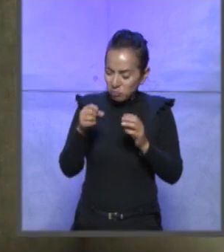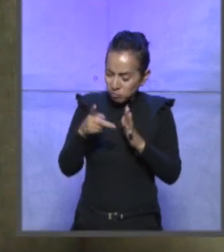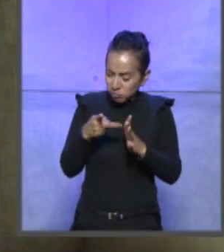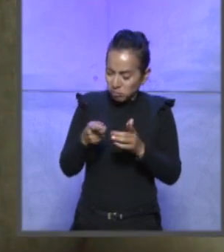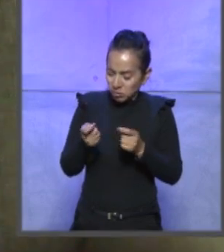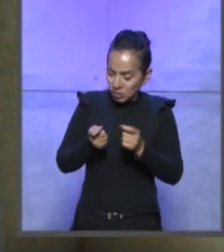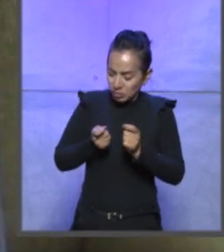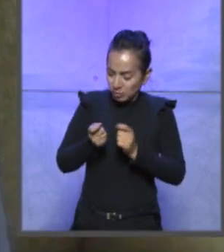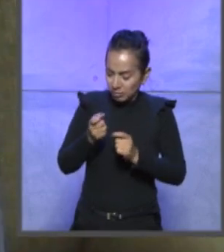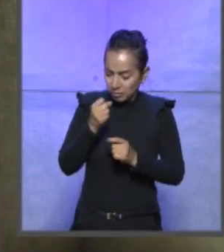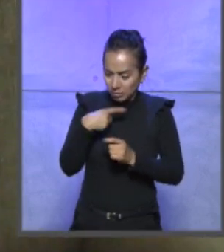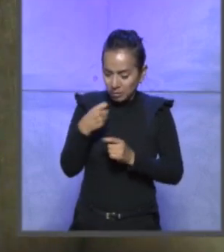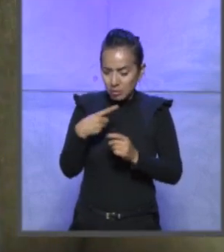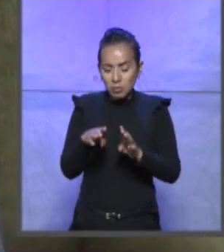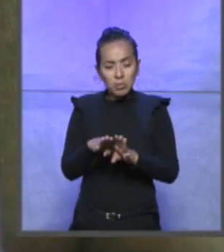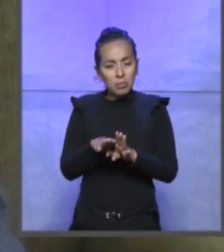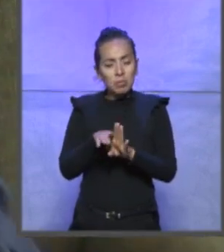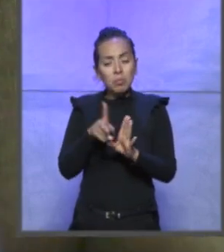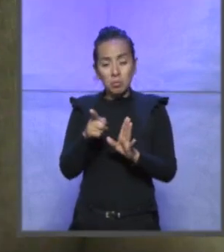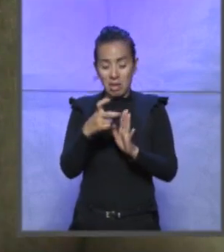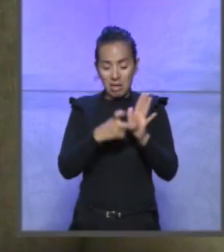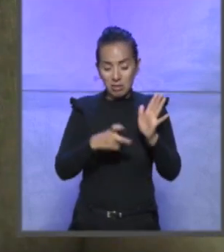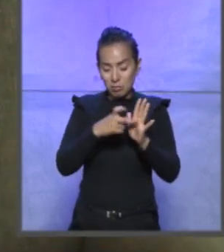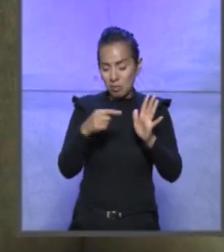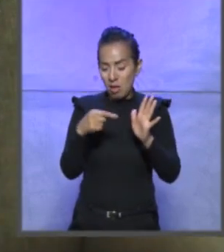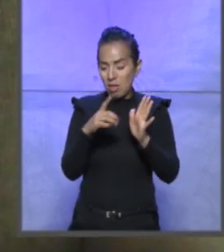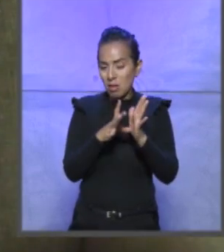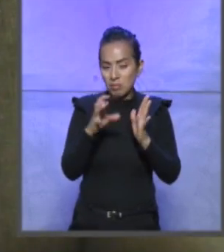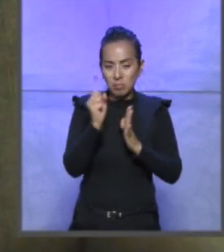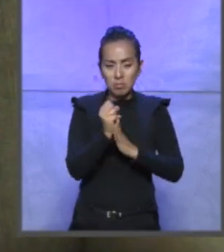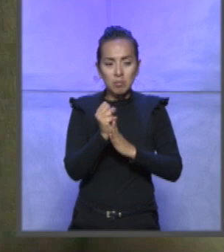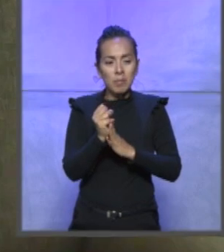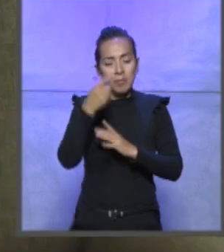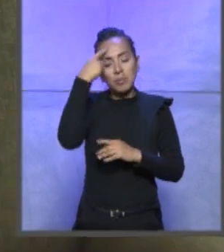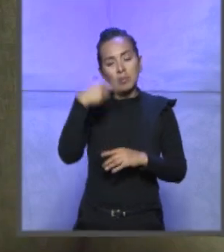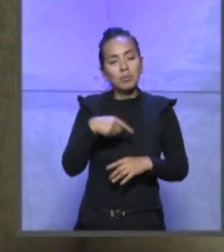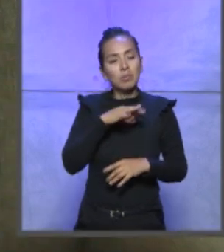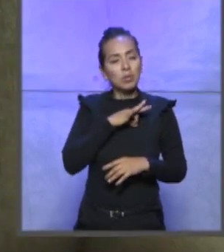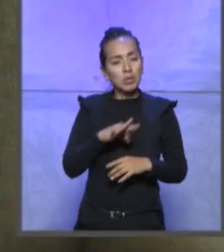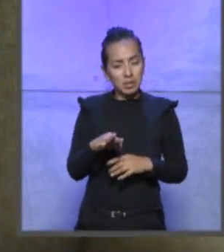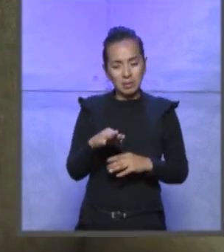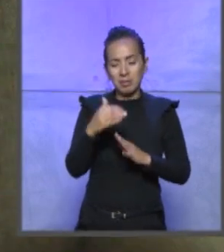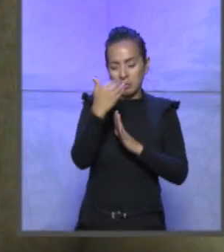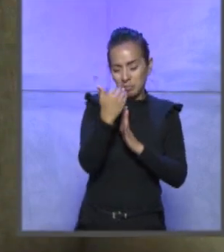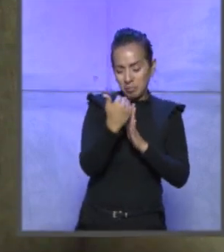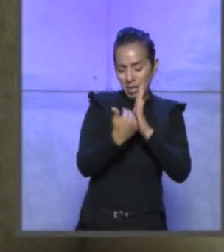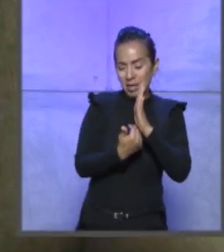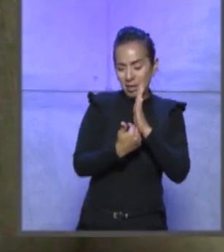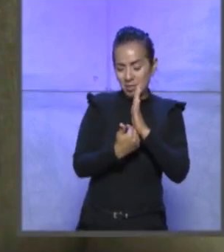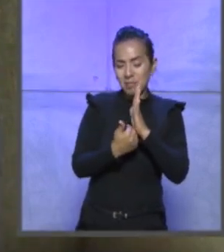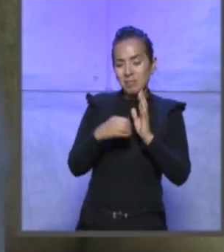autonomía. Justamente las reformas constitucionales para disminuir la